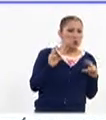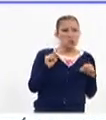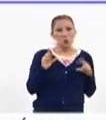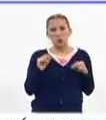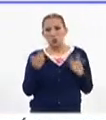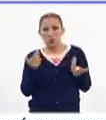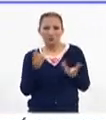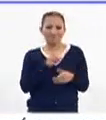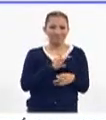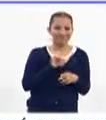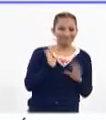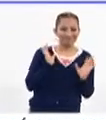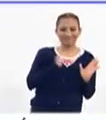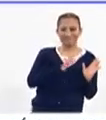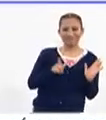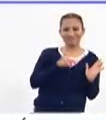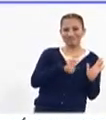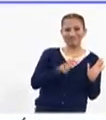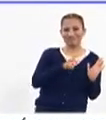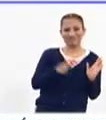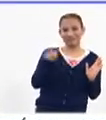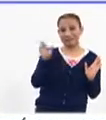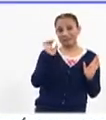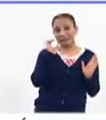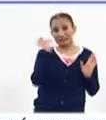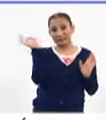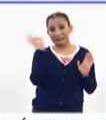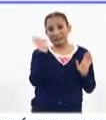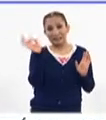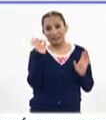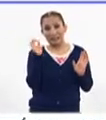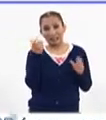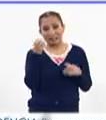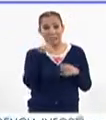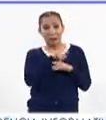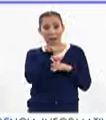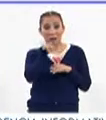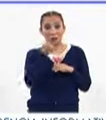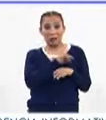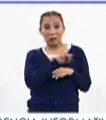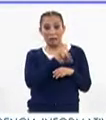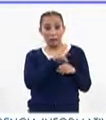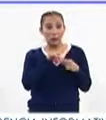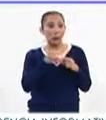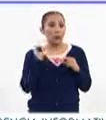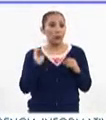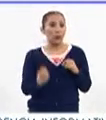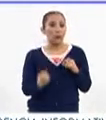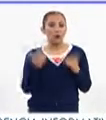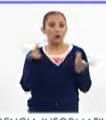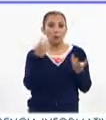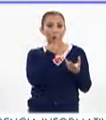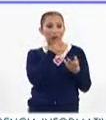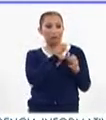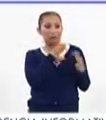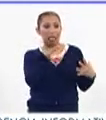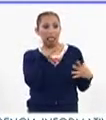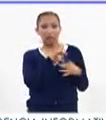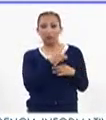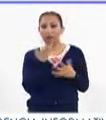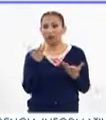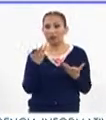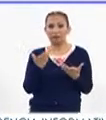lo mejor ciertas reticencias, como pues, desde no subirse un avión, como bien decías, no estar con los padres,